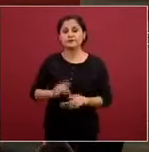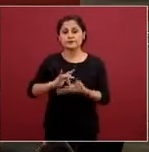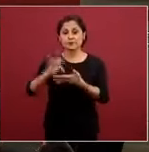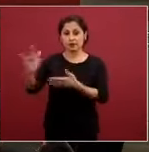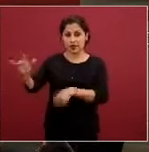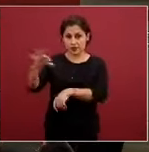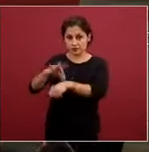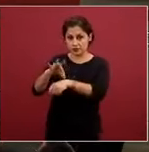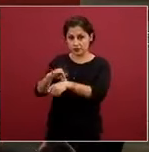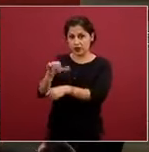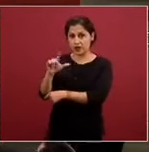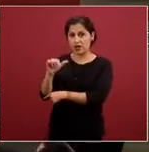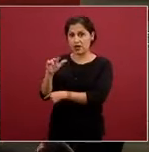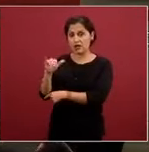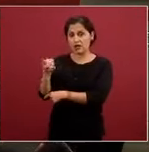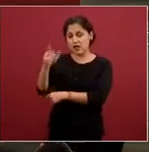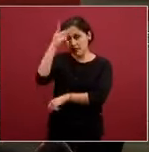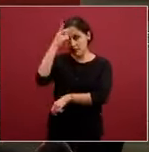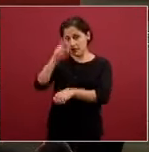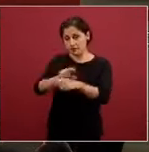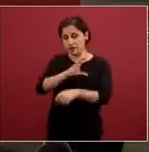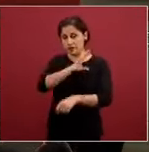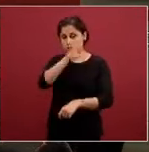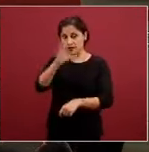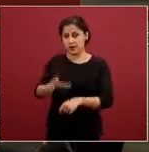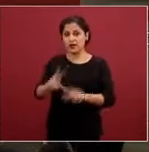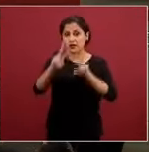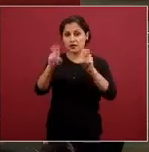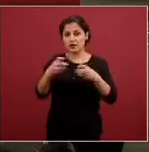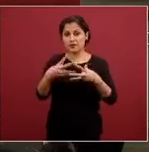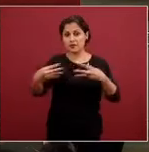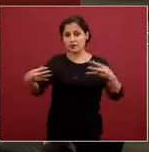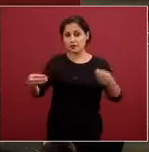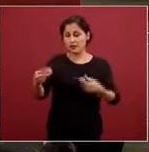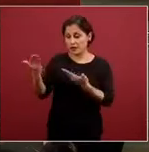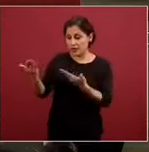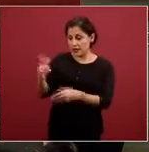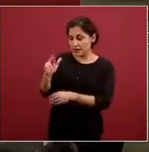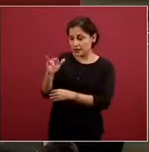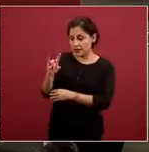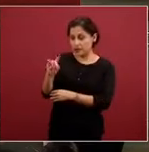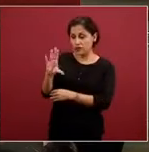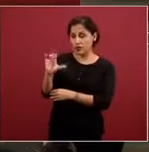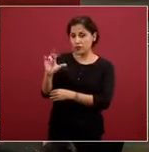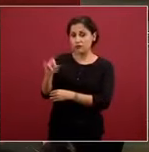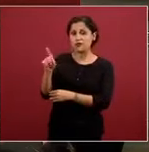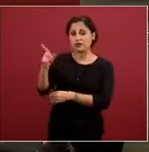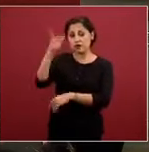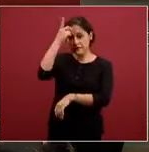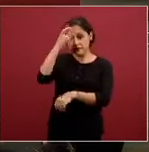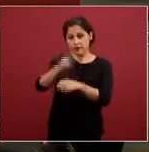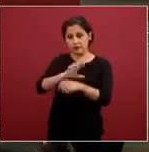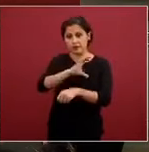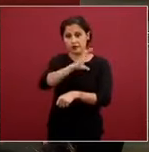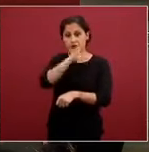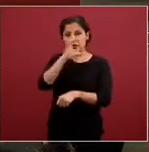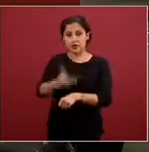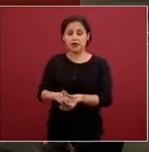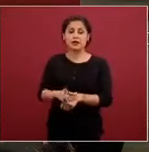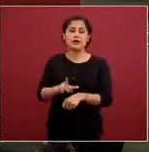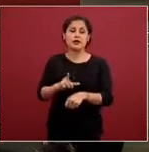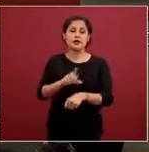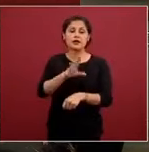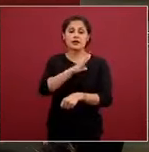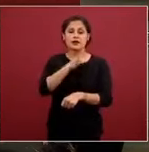director general de Epidemiología. Le pido al doctor Ricardo Cortés, director general de Promoción de la Salud, si nos comenta sobre la nueva herramienta.